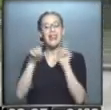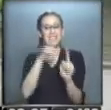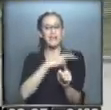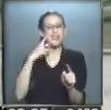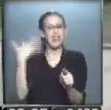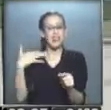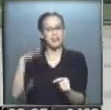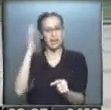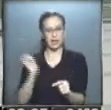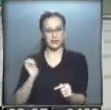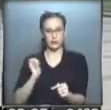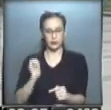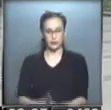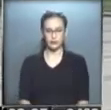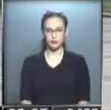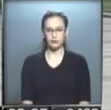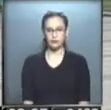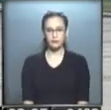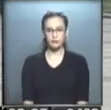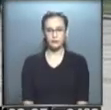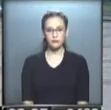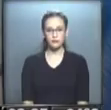del ejército.